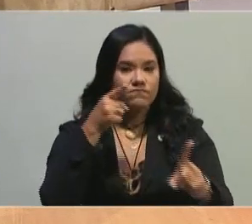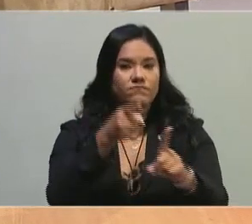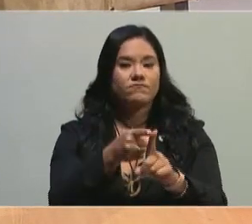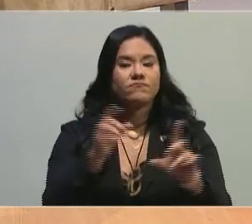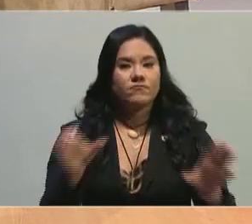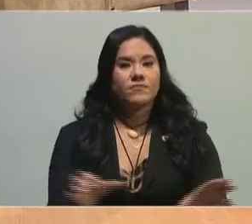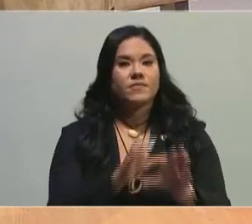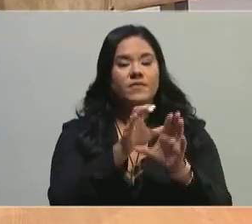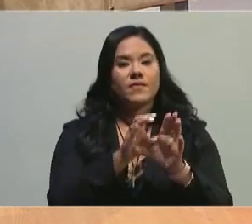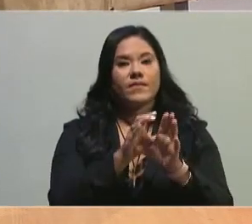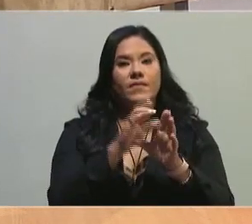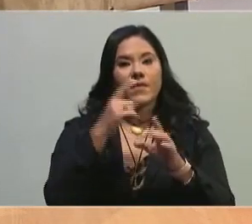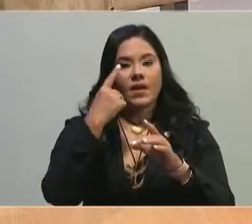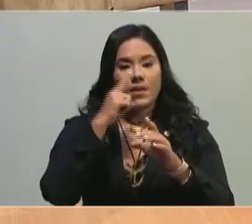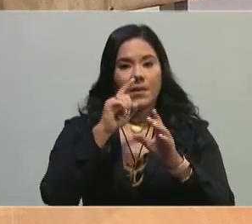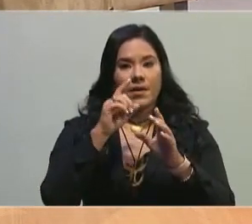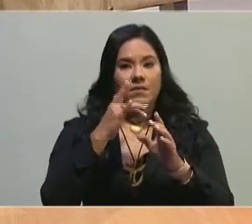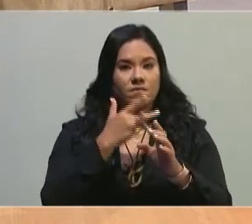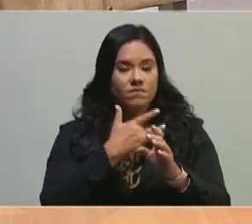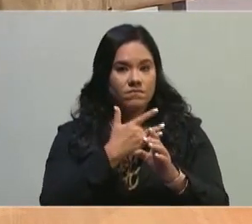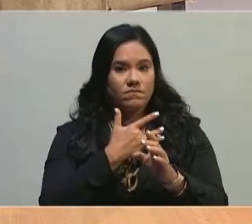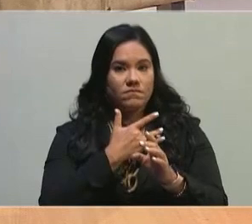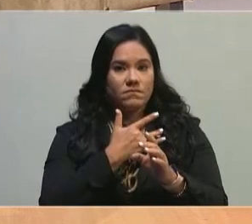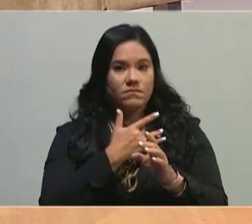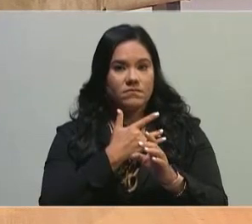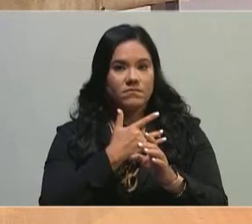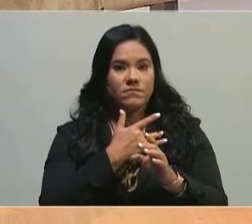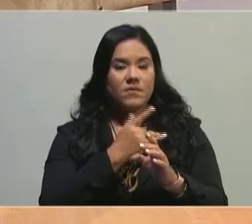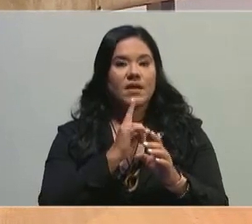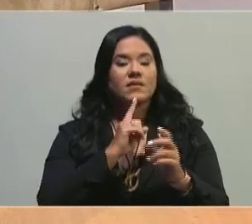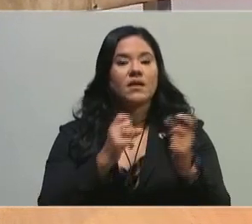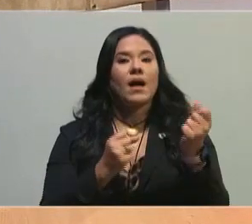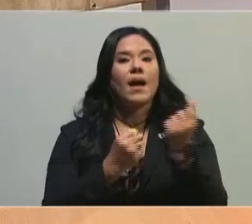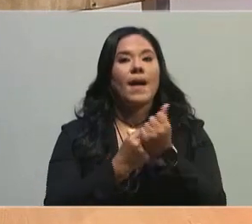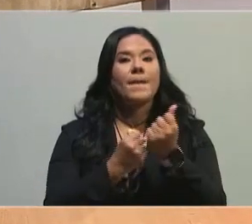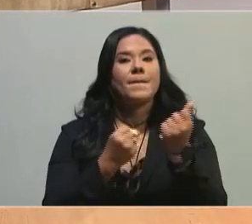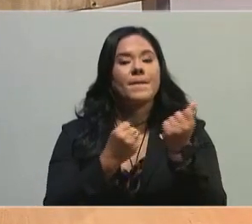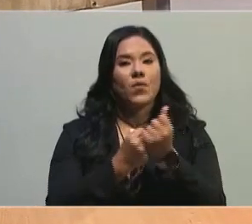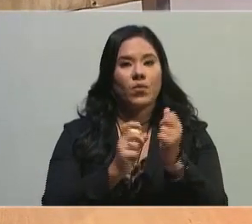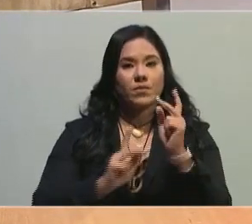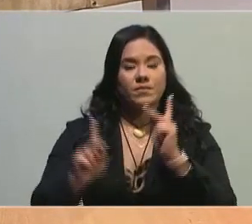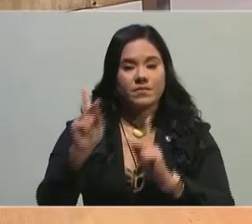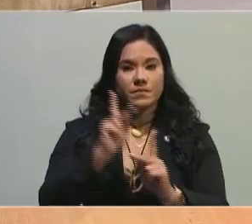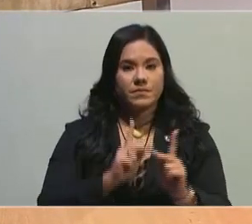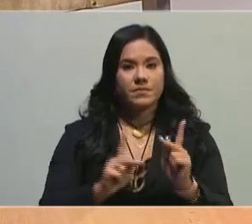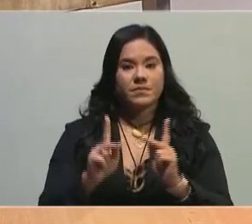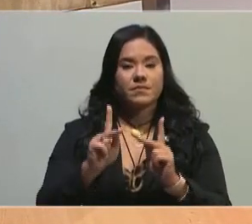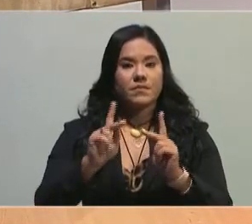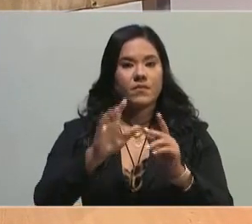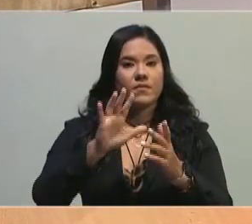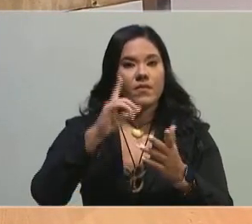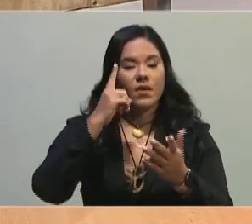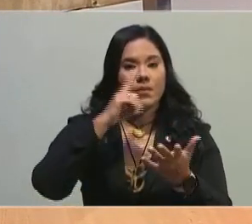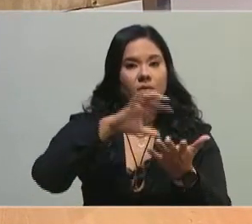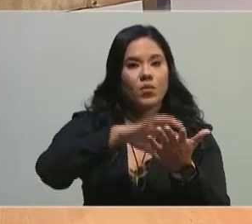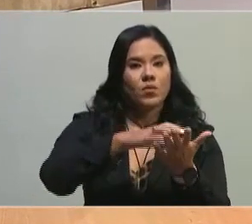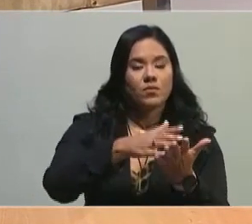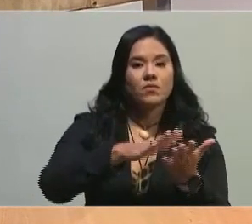y y más sentimiento que es el apoyo a las infraestructuras comunitarias